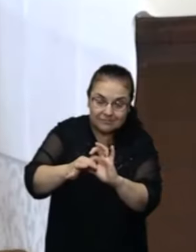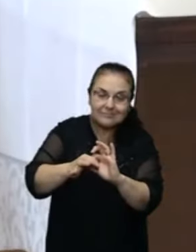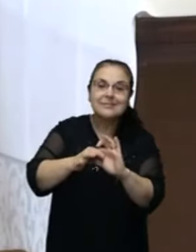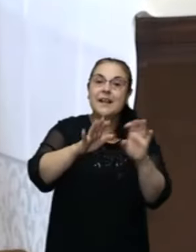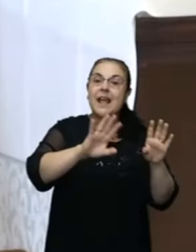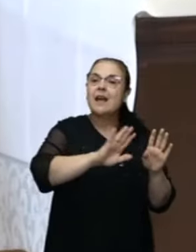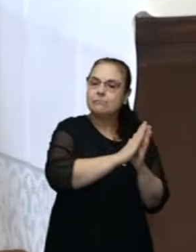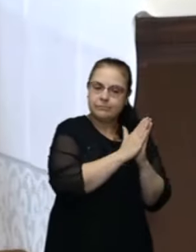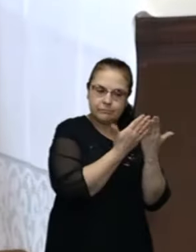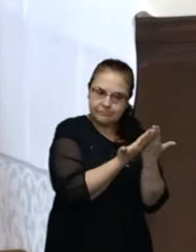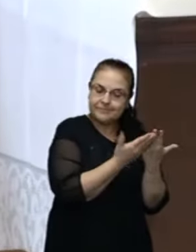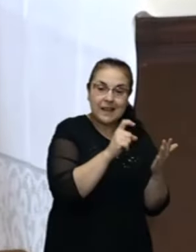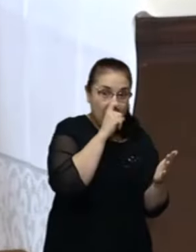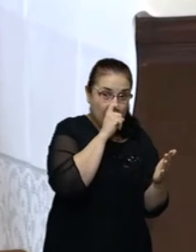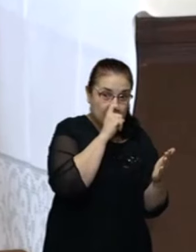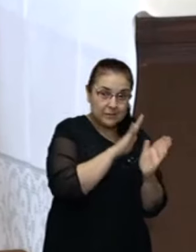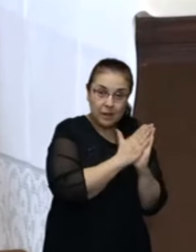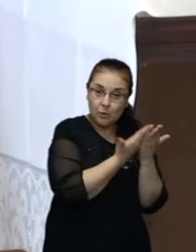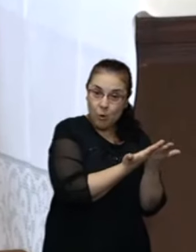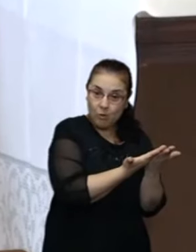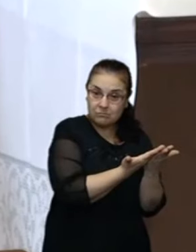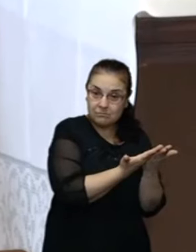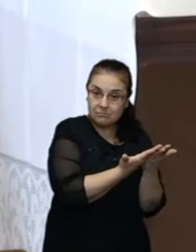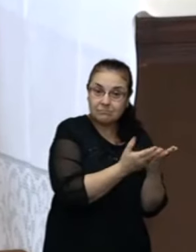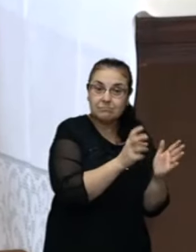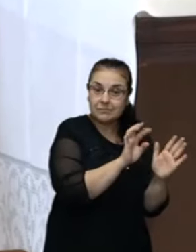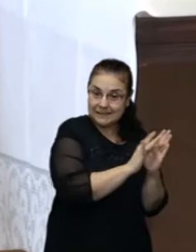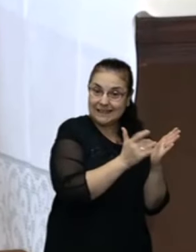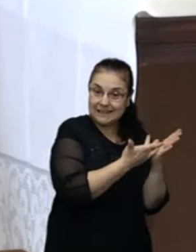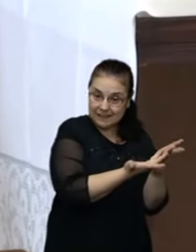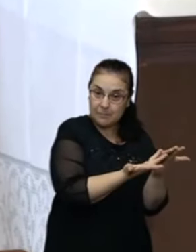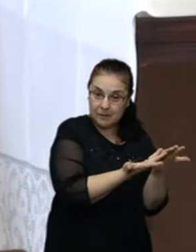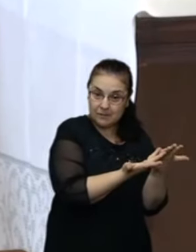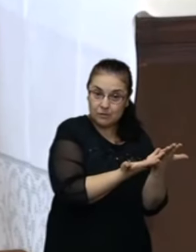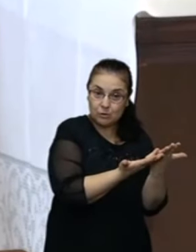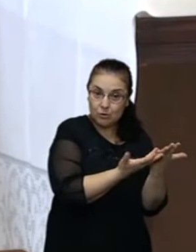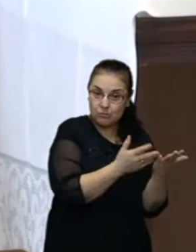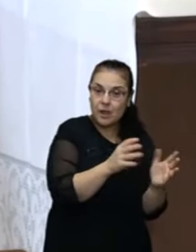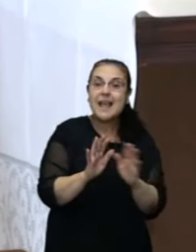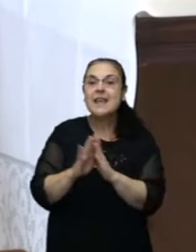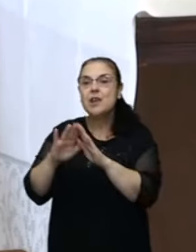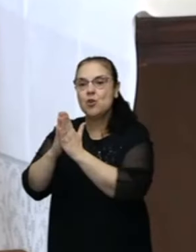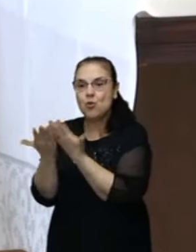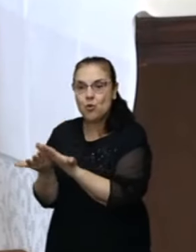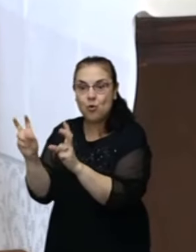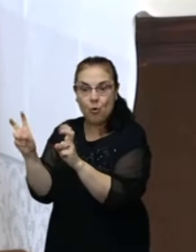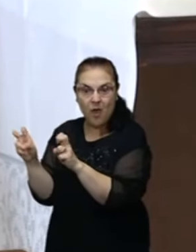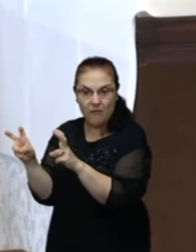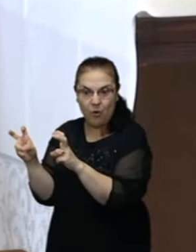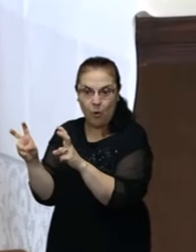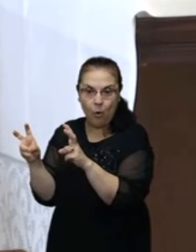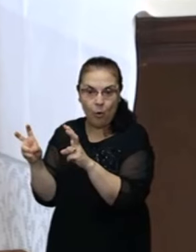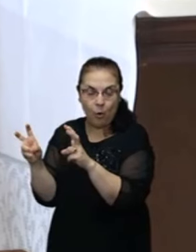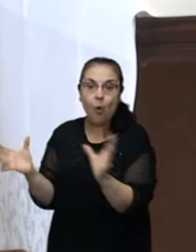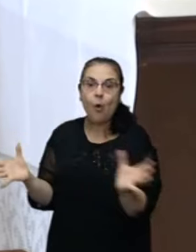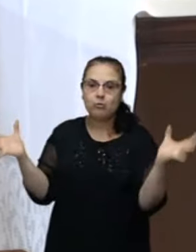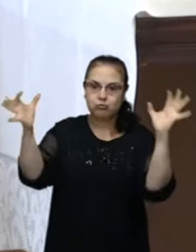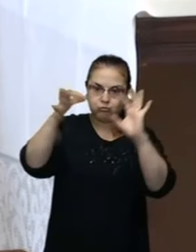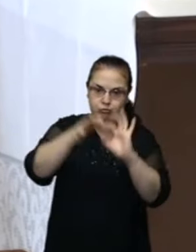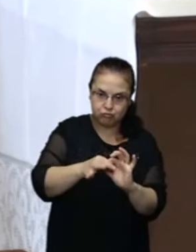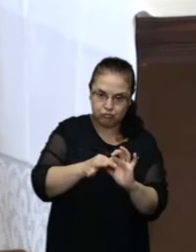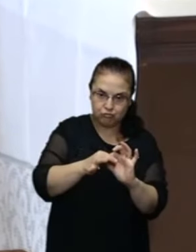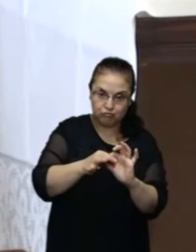ser el que nos va a traer, por una parte, digamos, va a ser el último de los